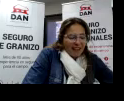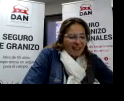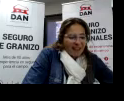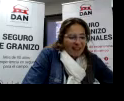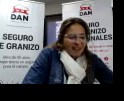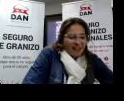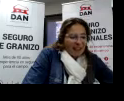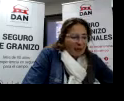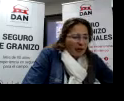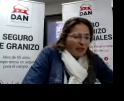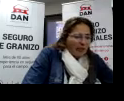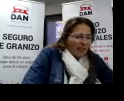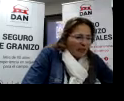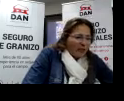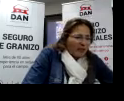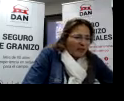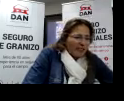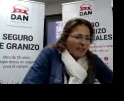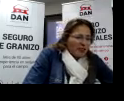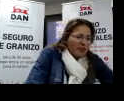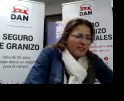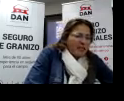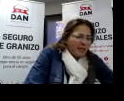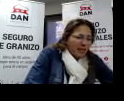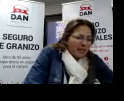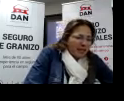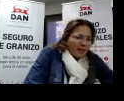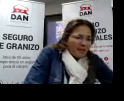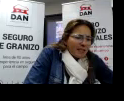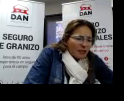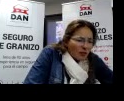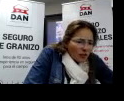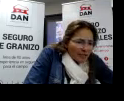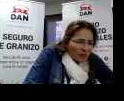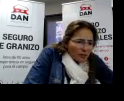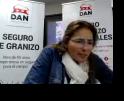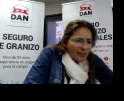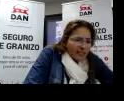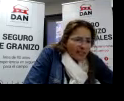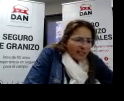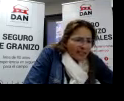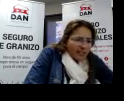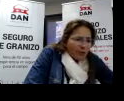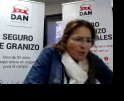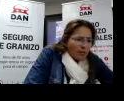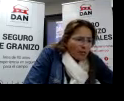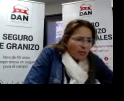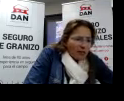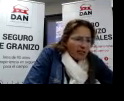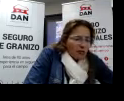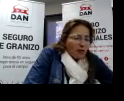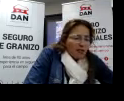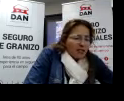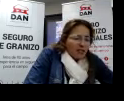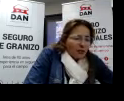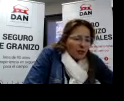hablando, Claro. seguramente. Bueno, Roberto de Tres Arroyos dice, ¿qué está pasando con la atmósfera en general que está produciendo esta